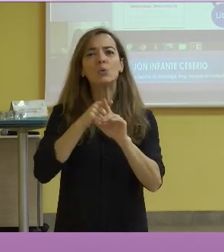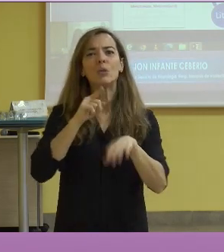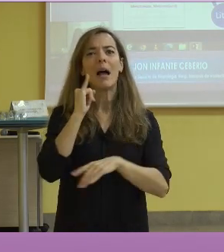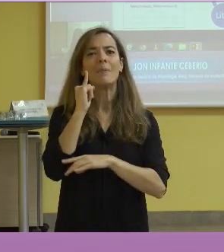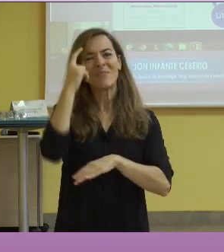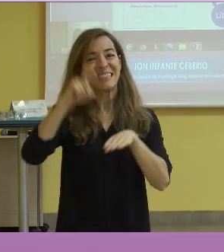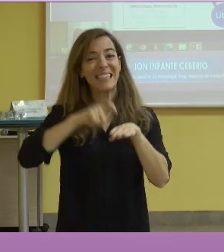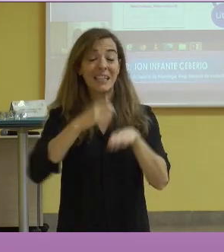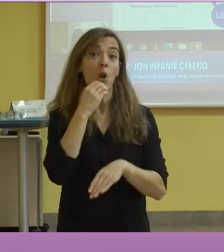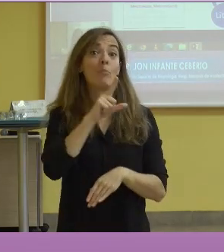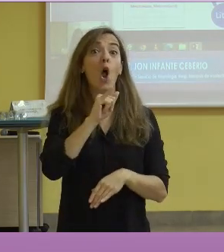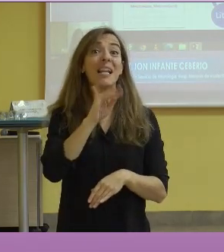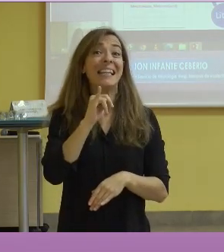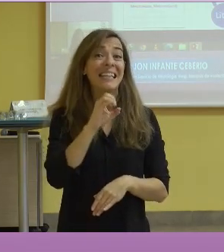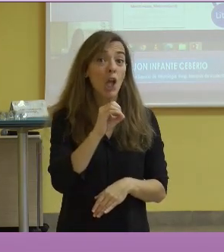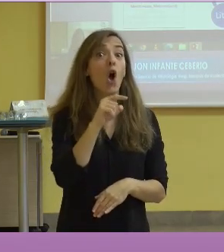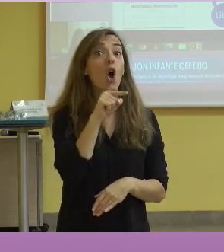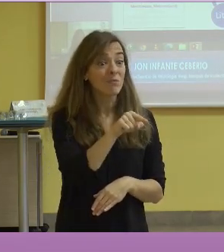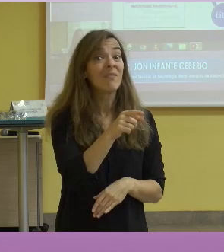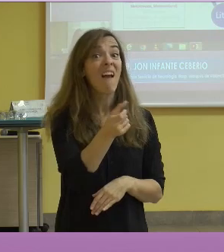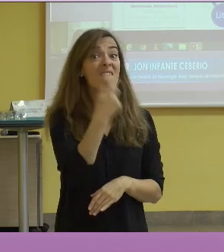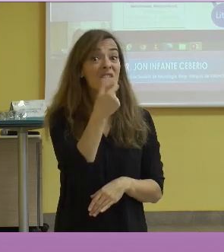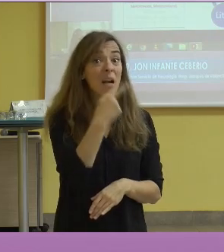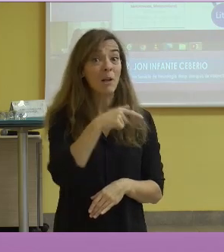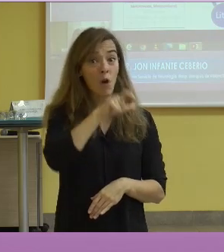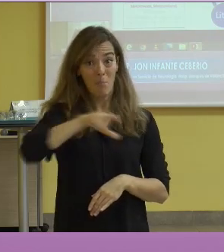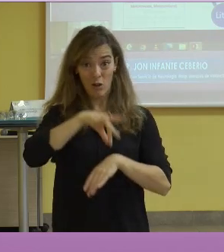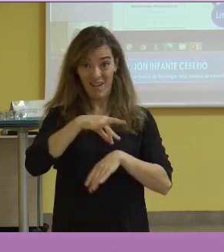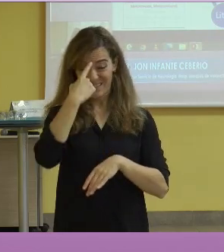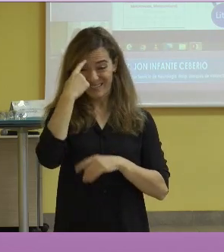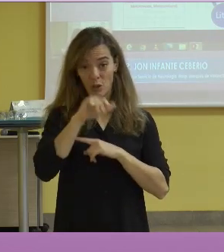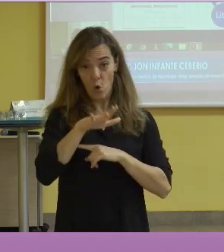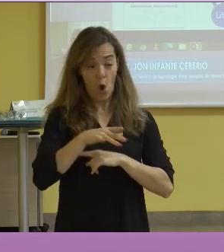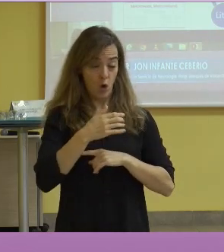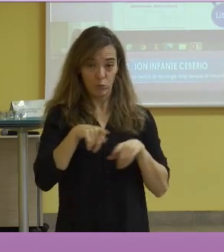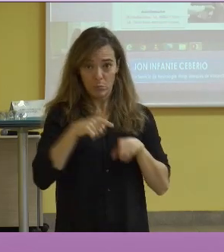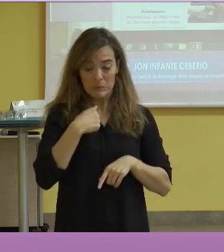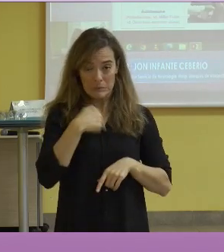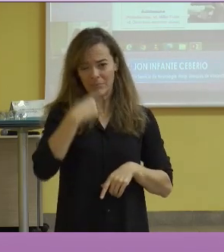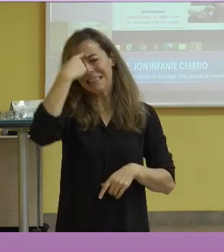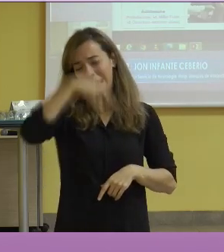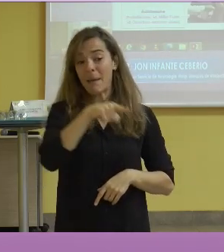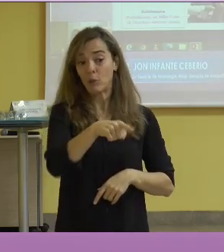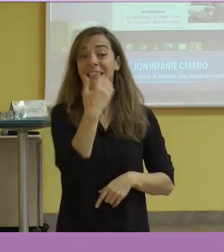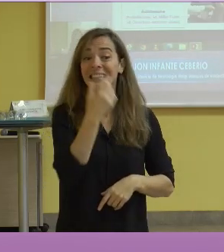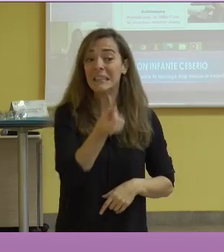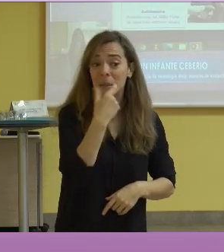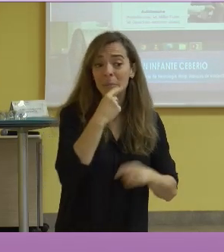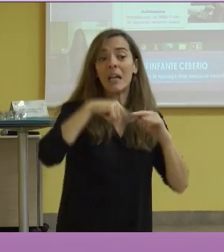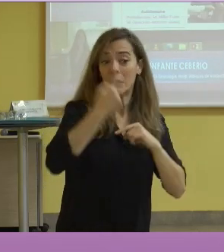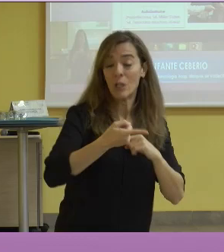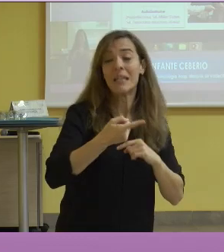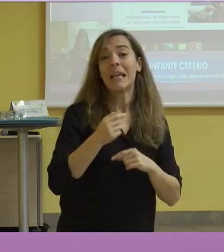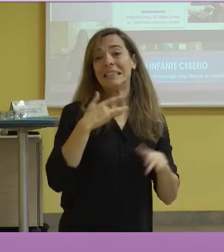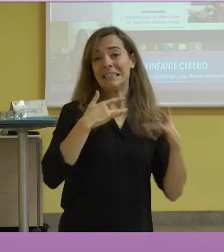el litio. Son fármacos que, bueno, que los neurólogos sabemos que pueden causar ataxia. Y luego también hay algunas